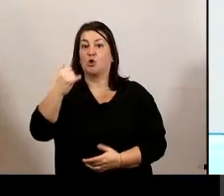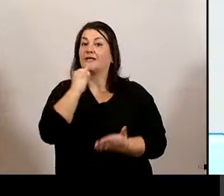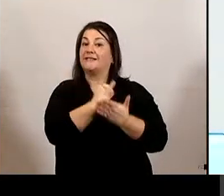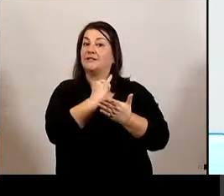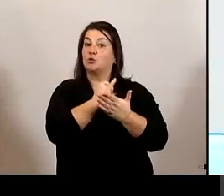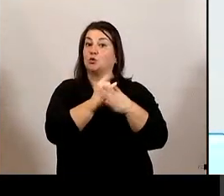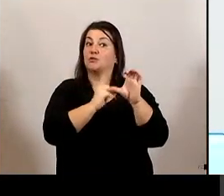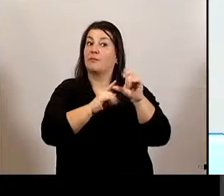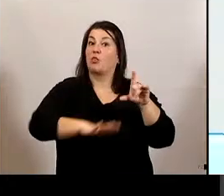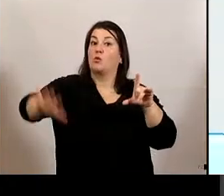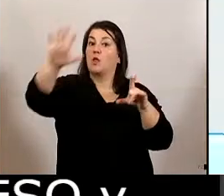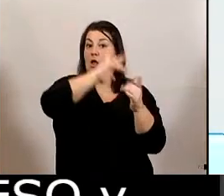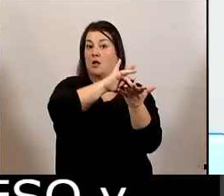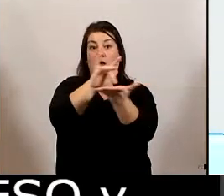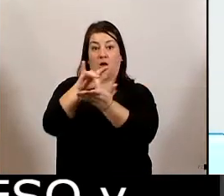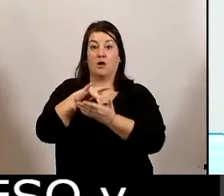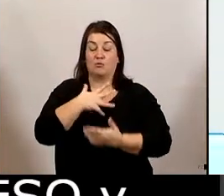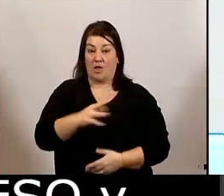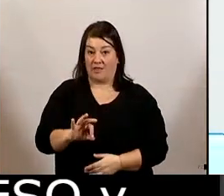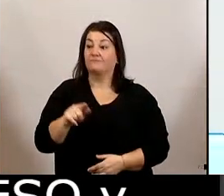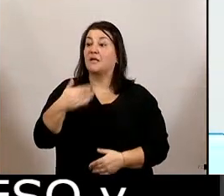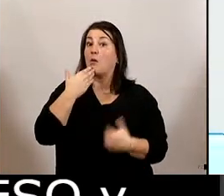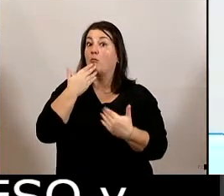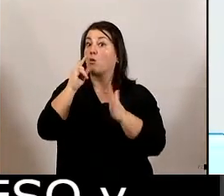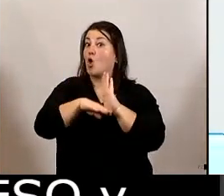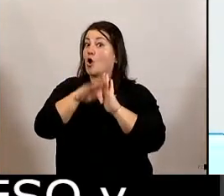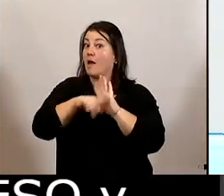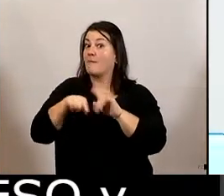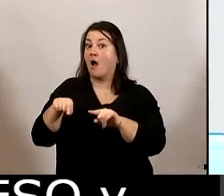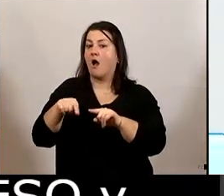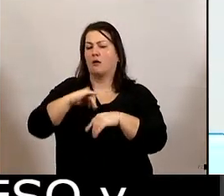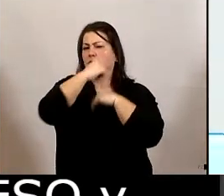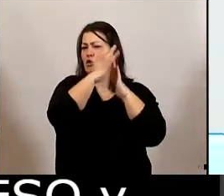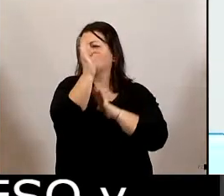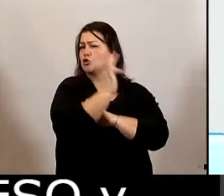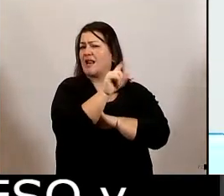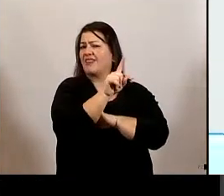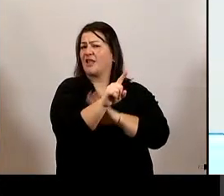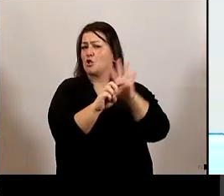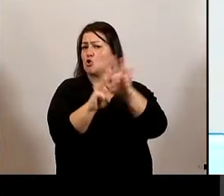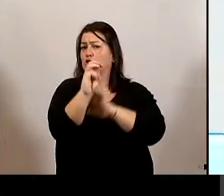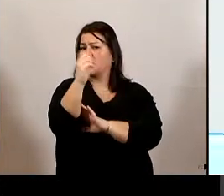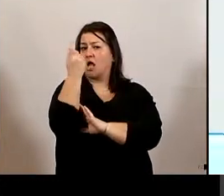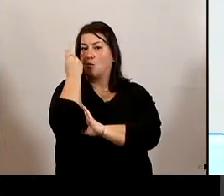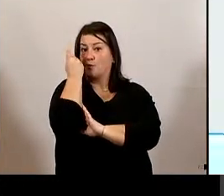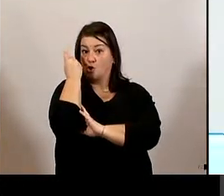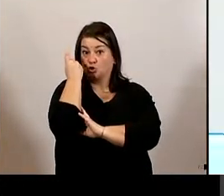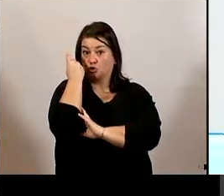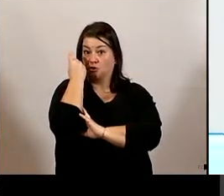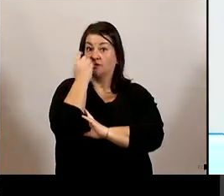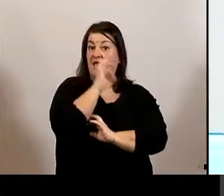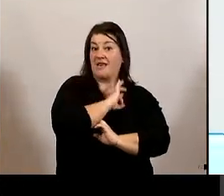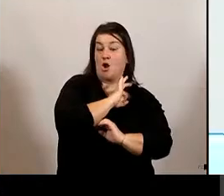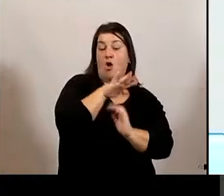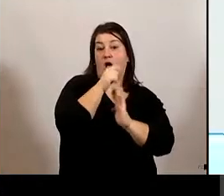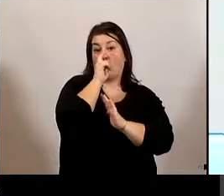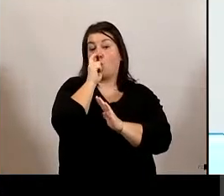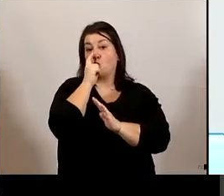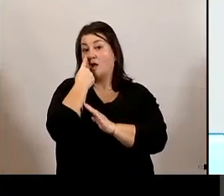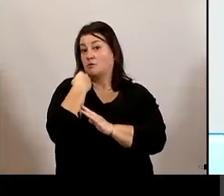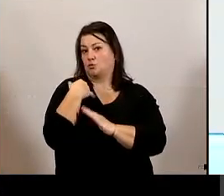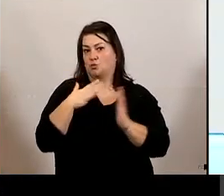institutos extremeños. Gracias a este programa se atendió a un total de 180 alumnos entre enero y junio del pasado